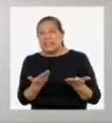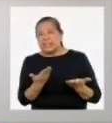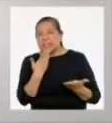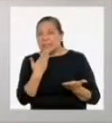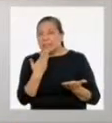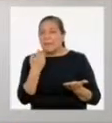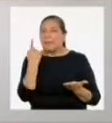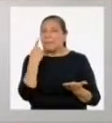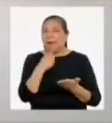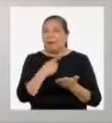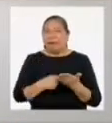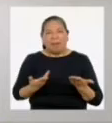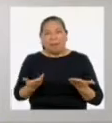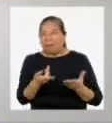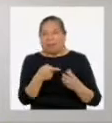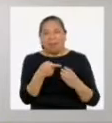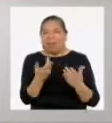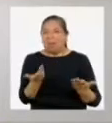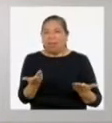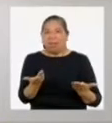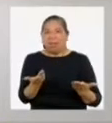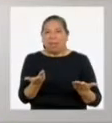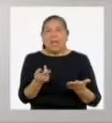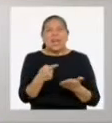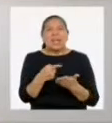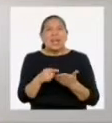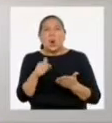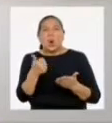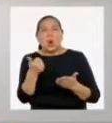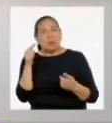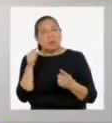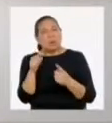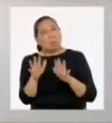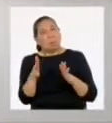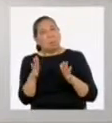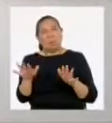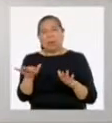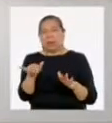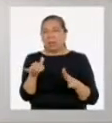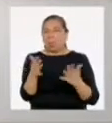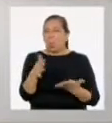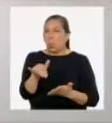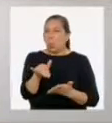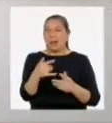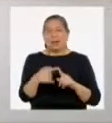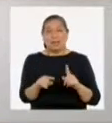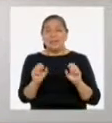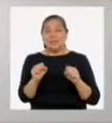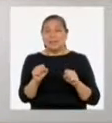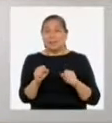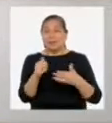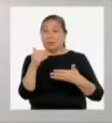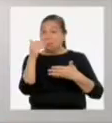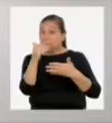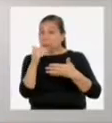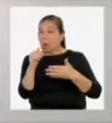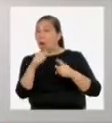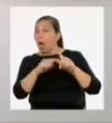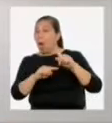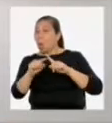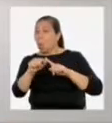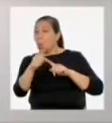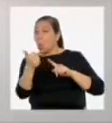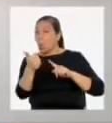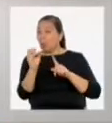hicieron? ¿Para qué sirve? ¿A qué otros objetos se parecen? ¿Ha sido sustituido